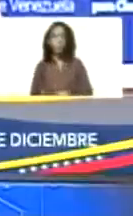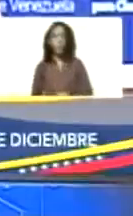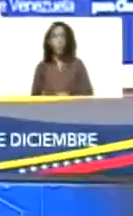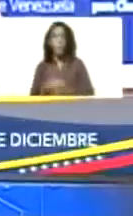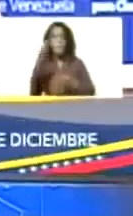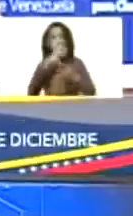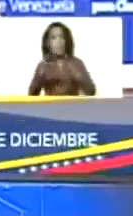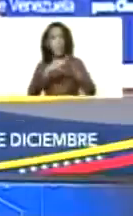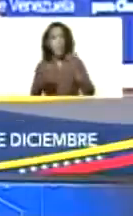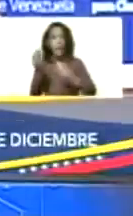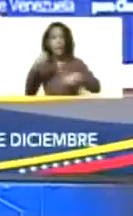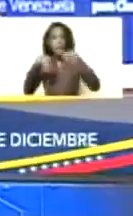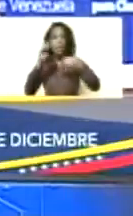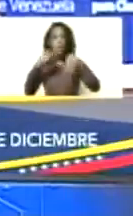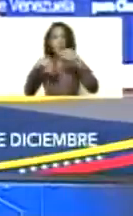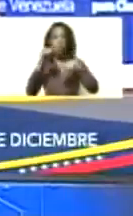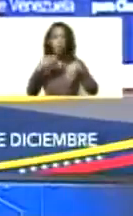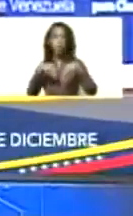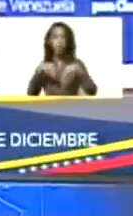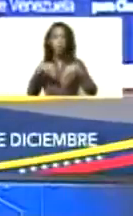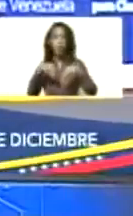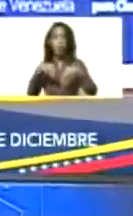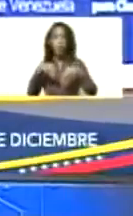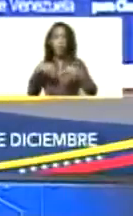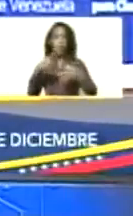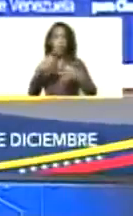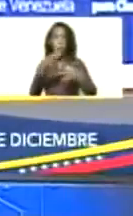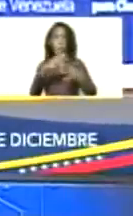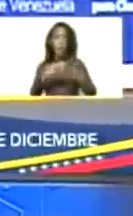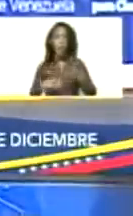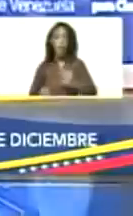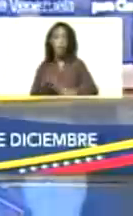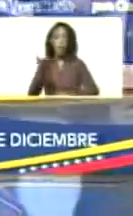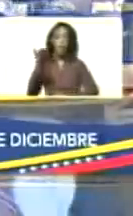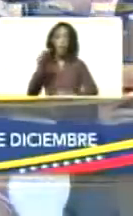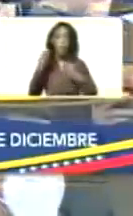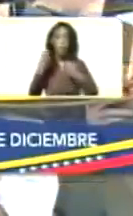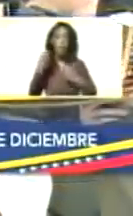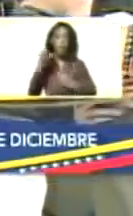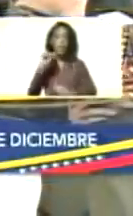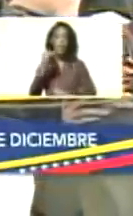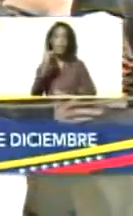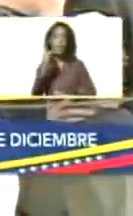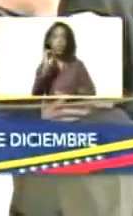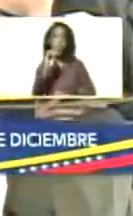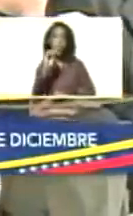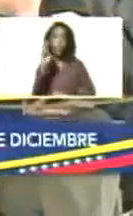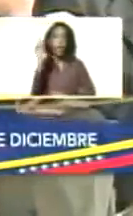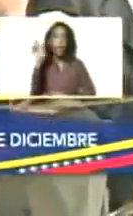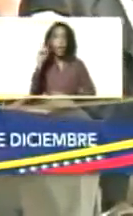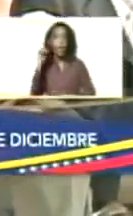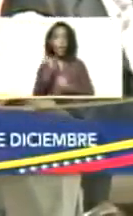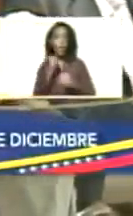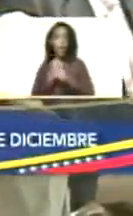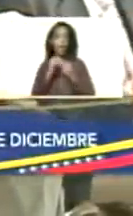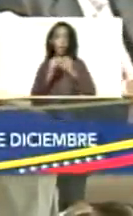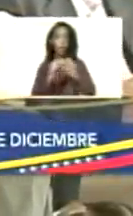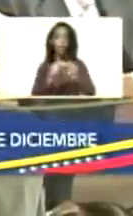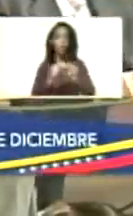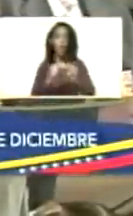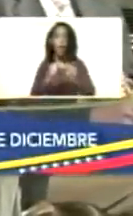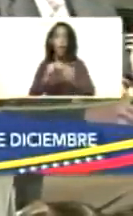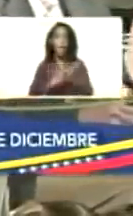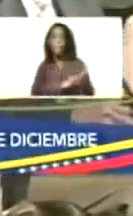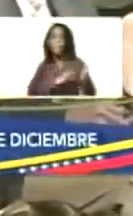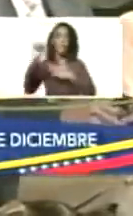insumos, químicos, piezas y partes, para que Sidor esté laborando al máximo